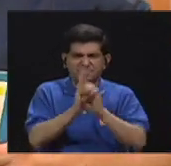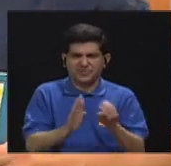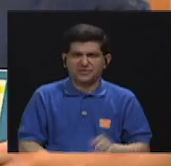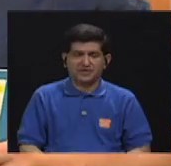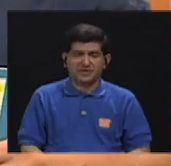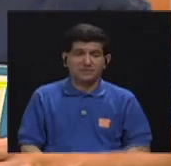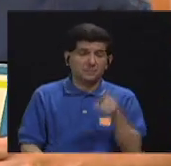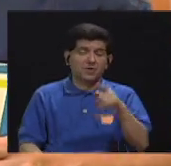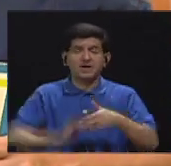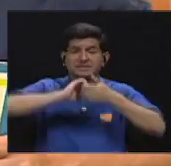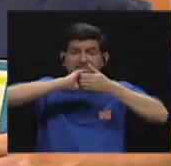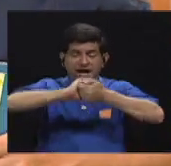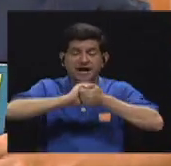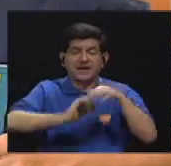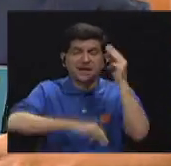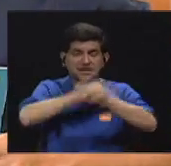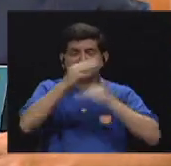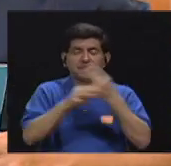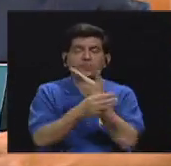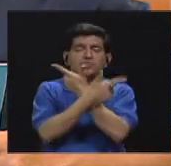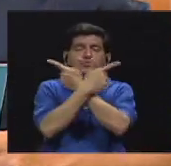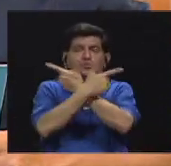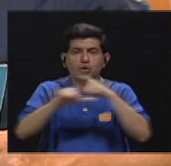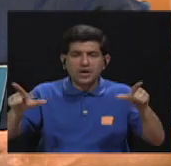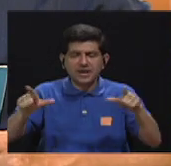de Alianza por un Mundo Libre